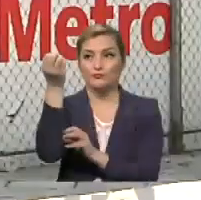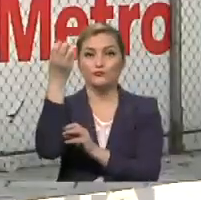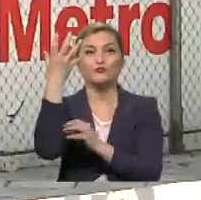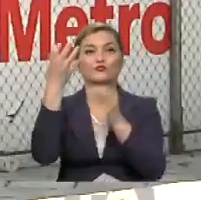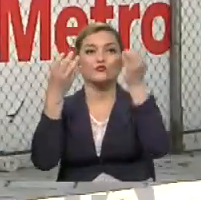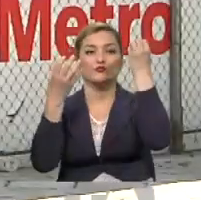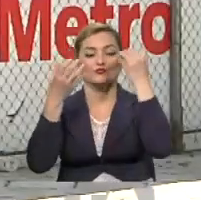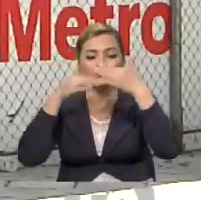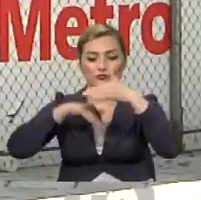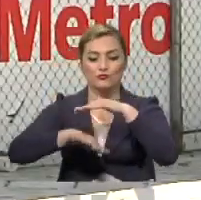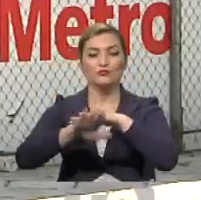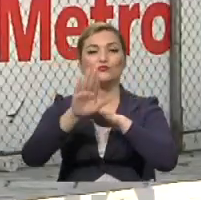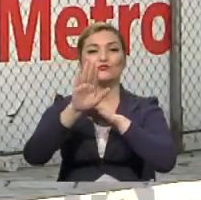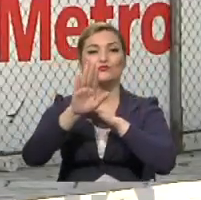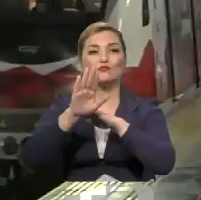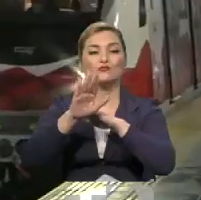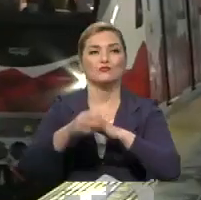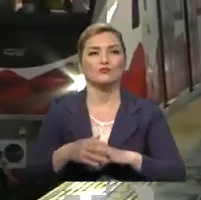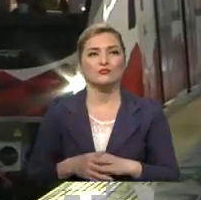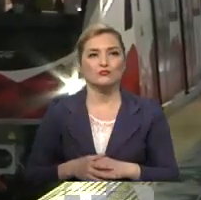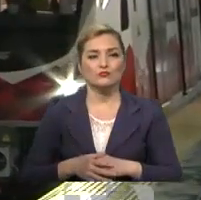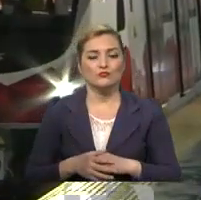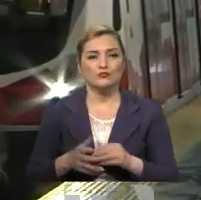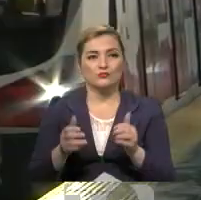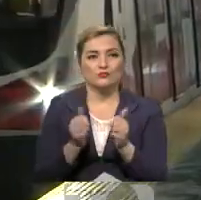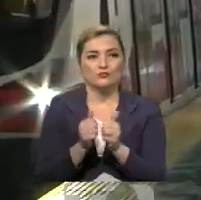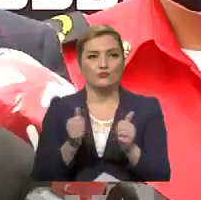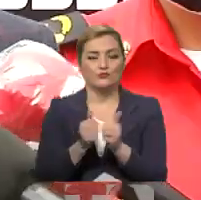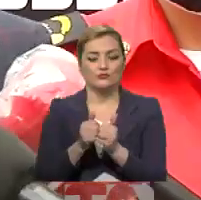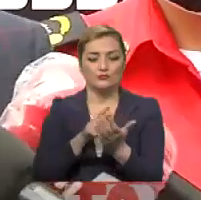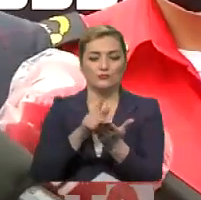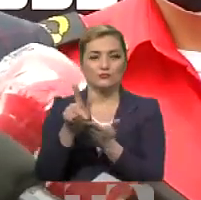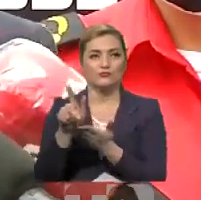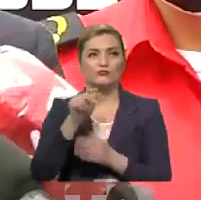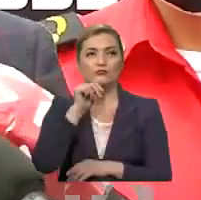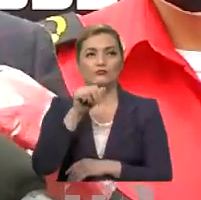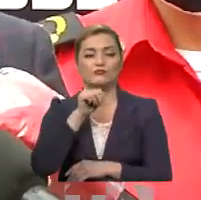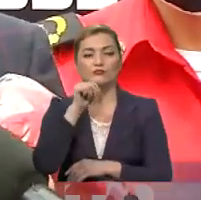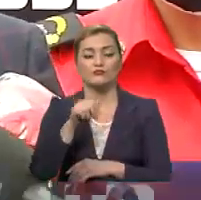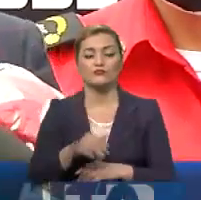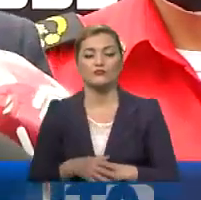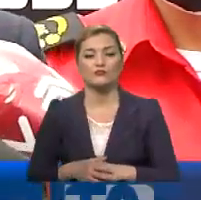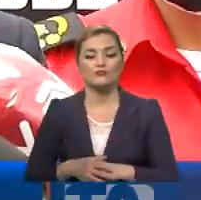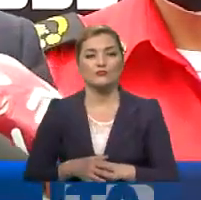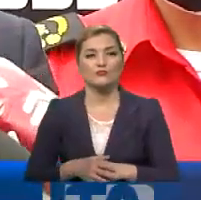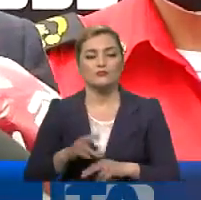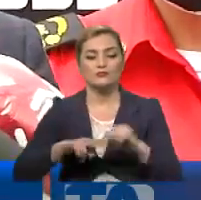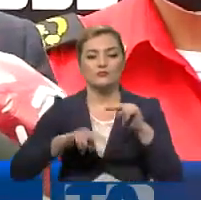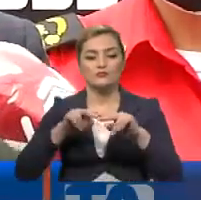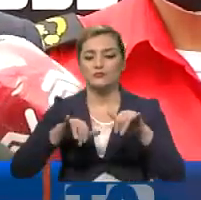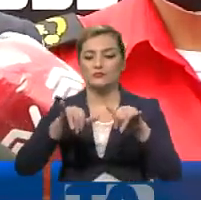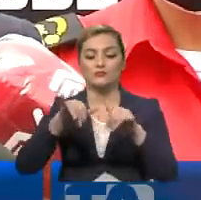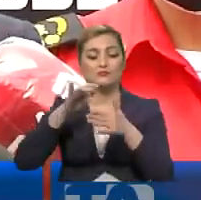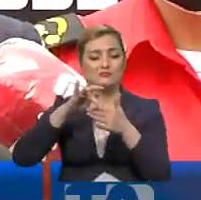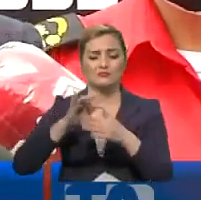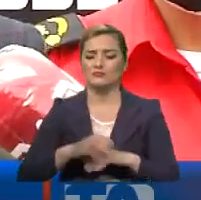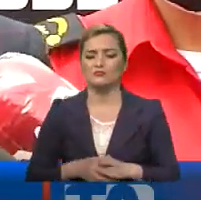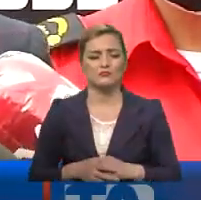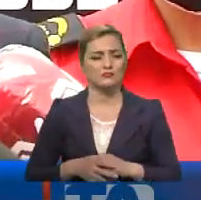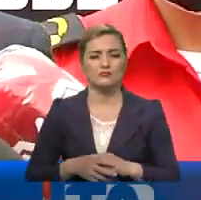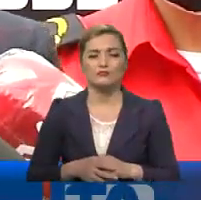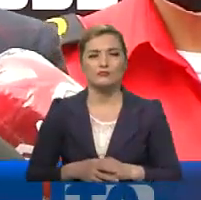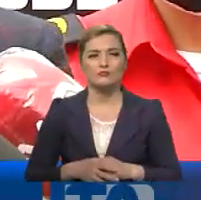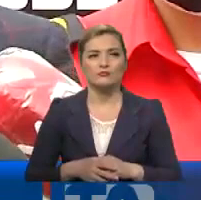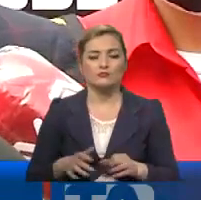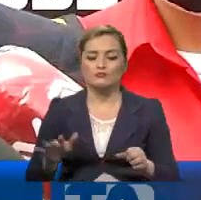en las bocas de acceso y la instalación de los equipos de recaudo. No corre ningún riesgo. La obra no se va a recibir